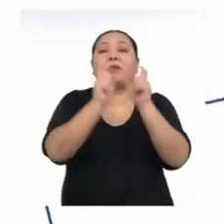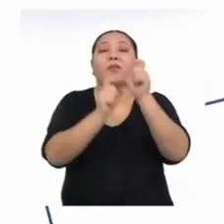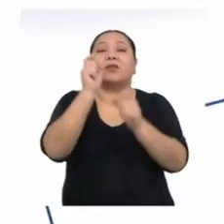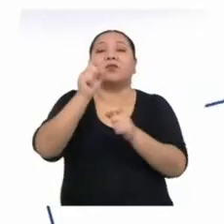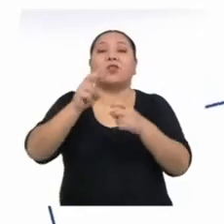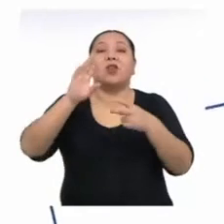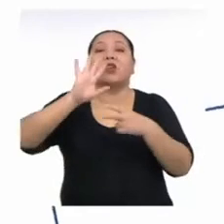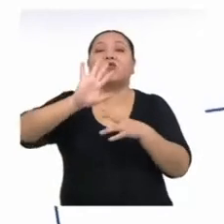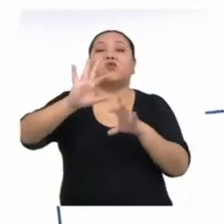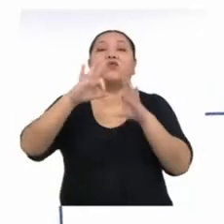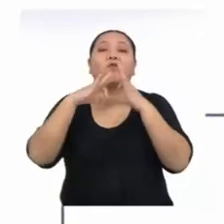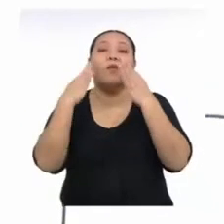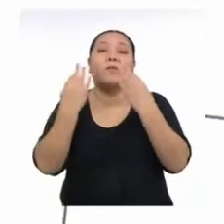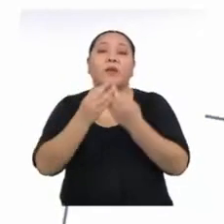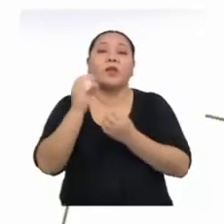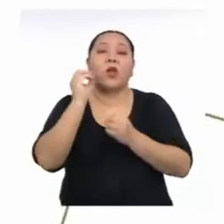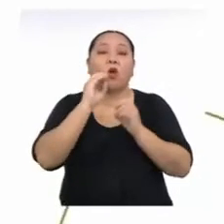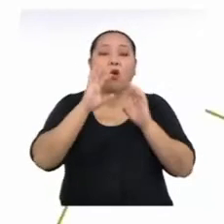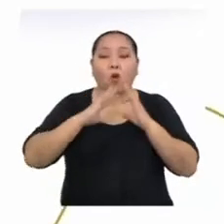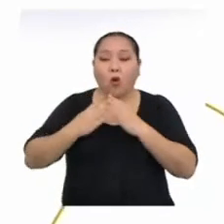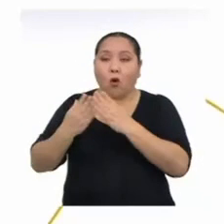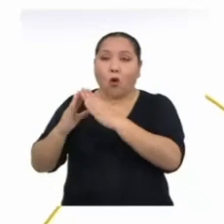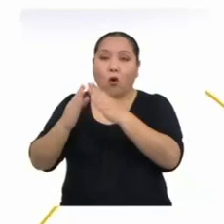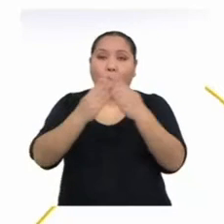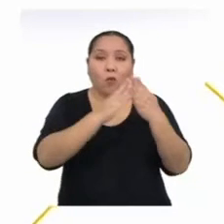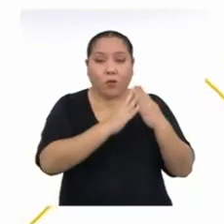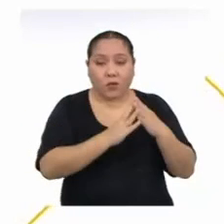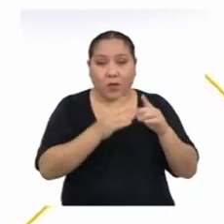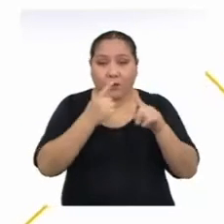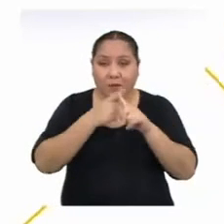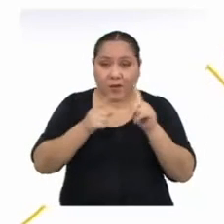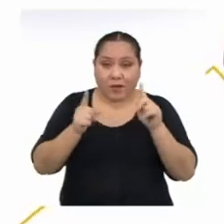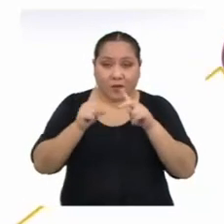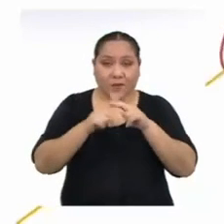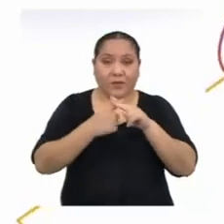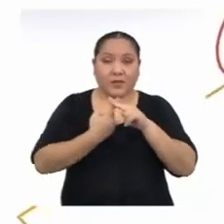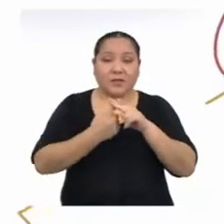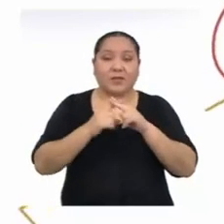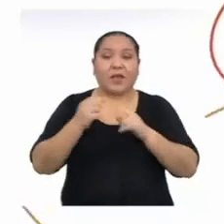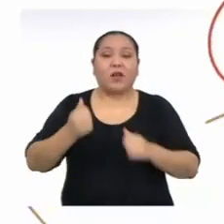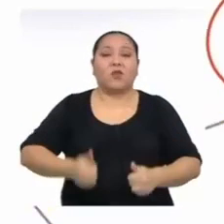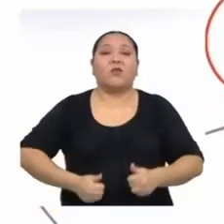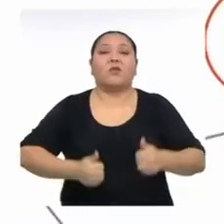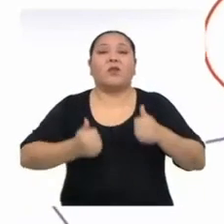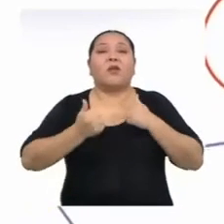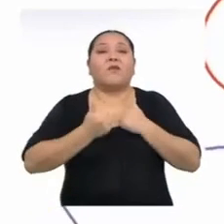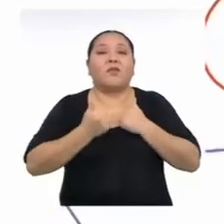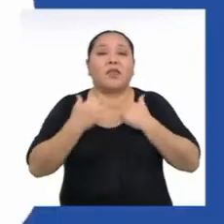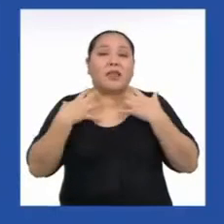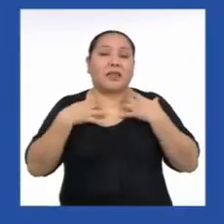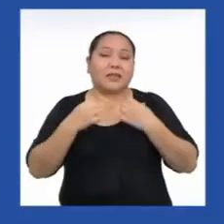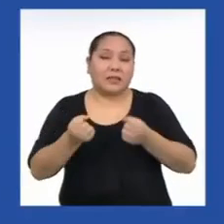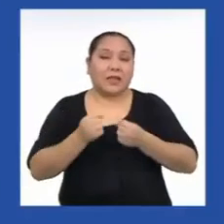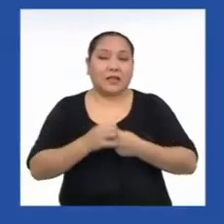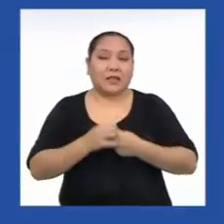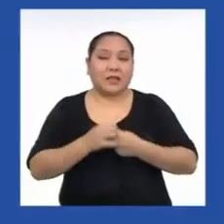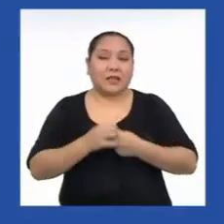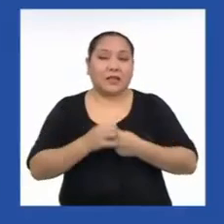comunidad. Pero sobre todo, empezar a tener una vida más saludable.